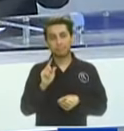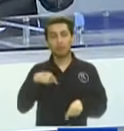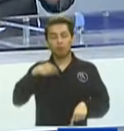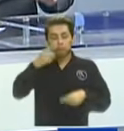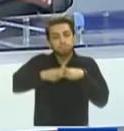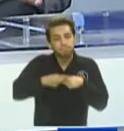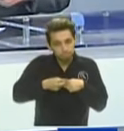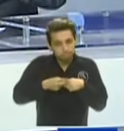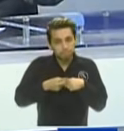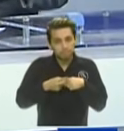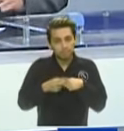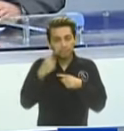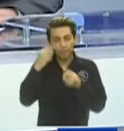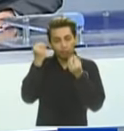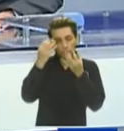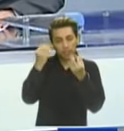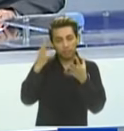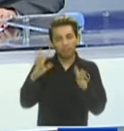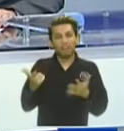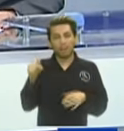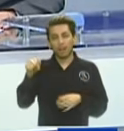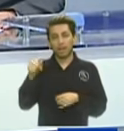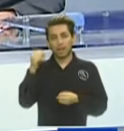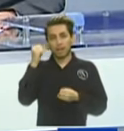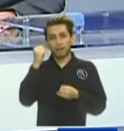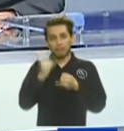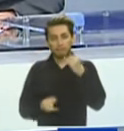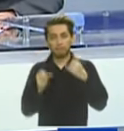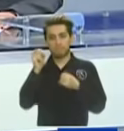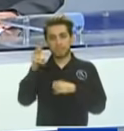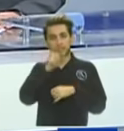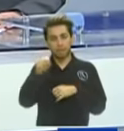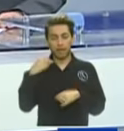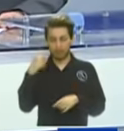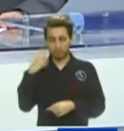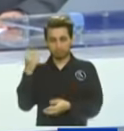Hay importante información de este fin de semana que conoceremos después de los anuncios.